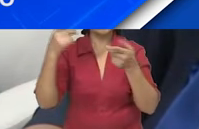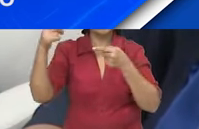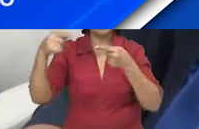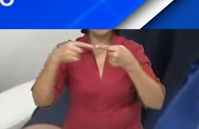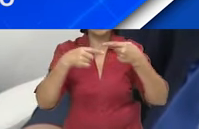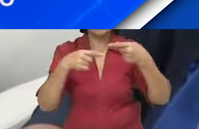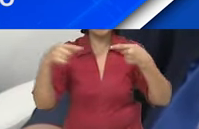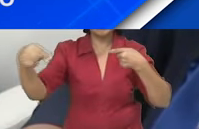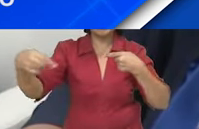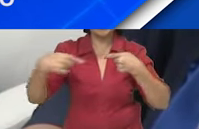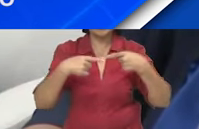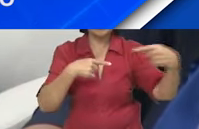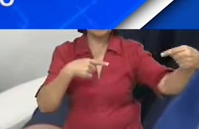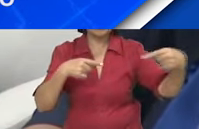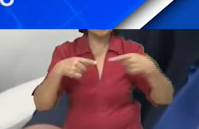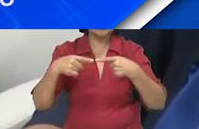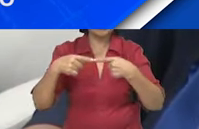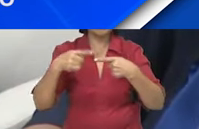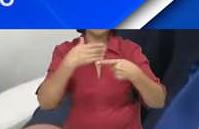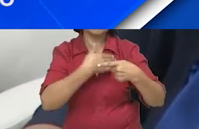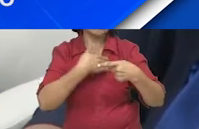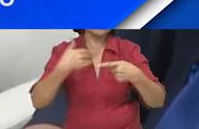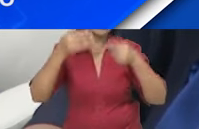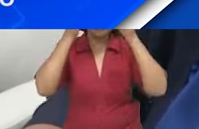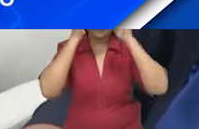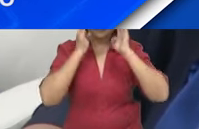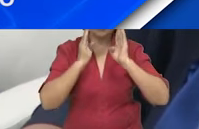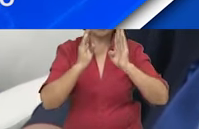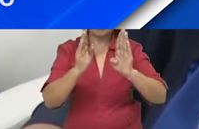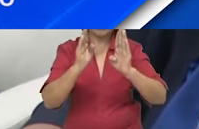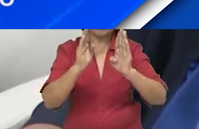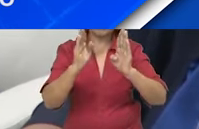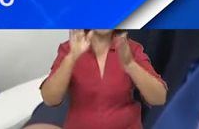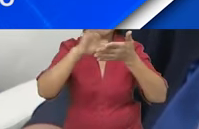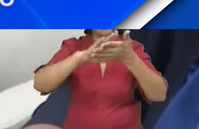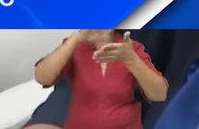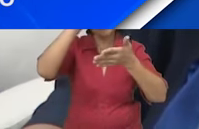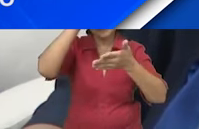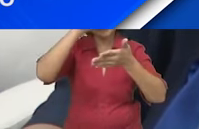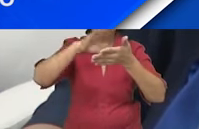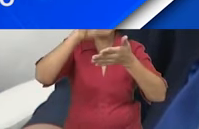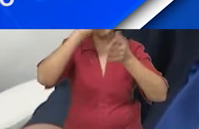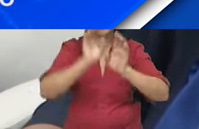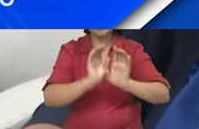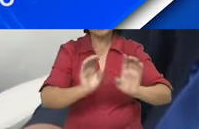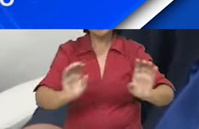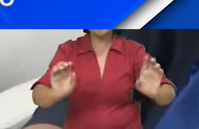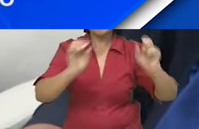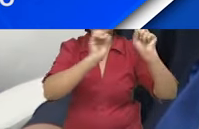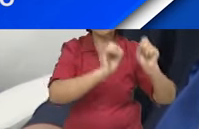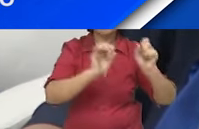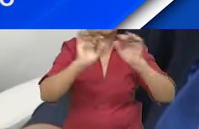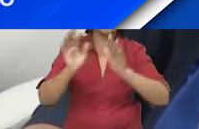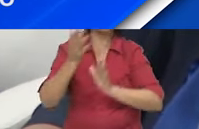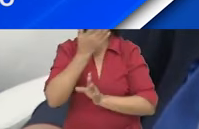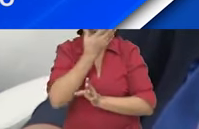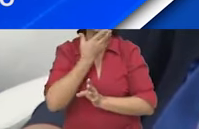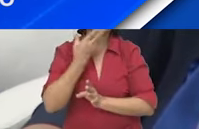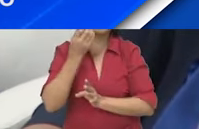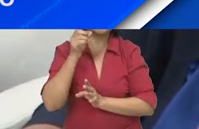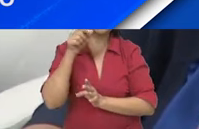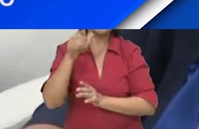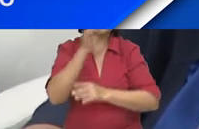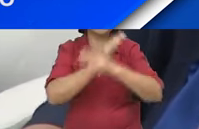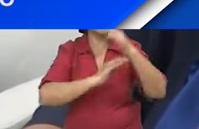estrategias metodológicas para una mejor atención y aprendizaje de las niñas, niños y jóvenes